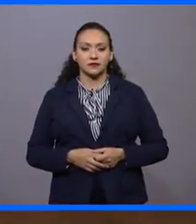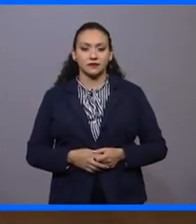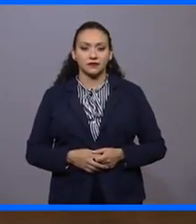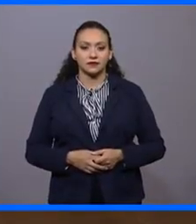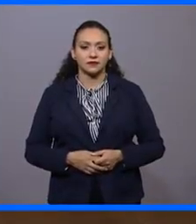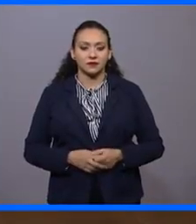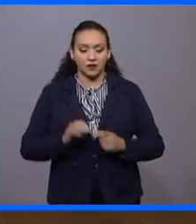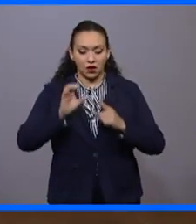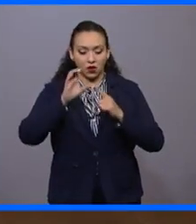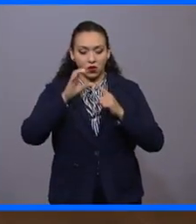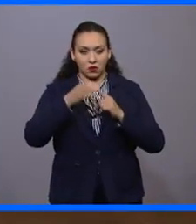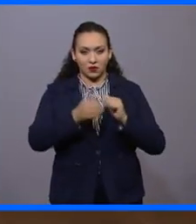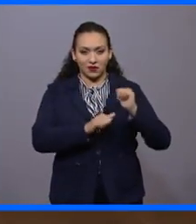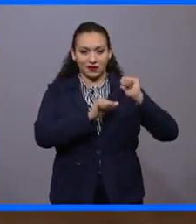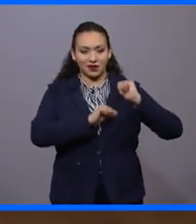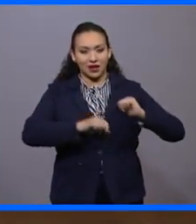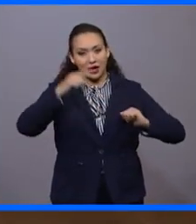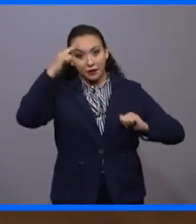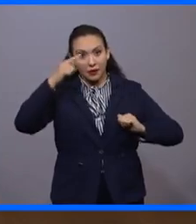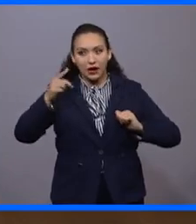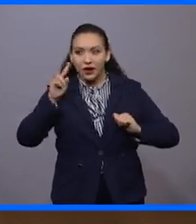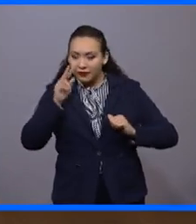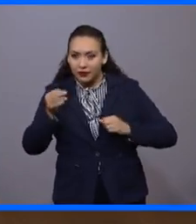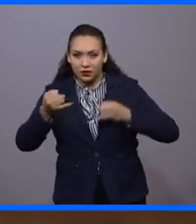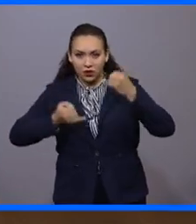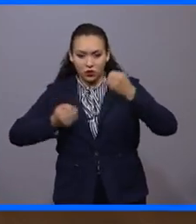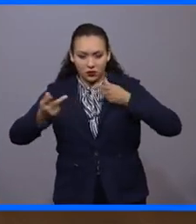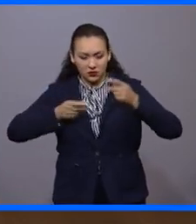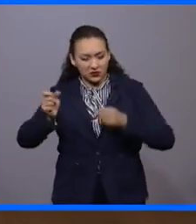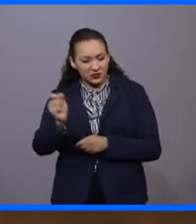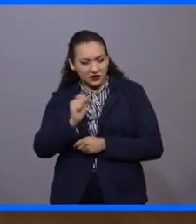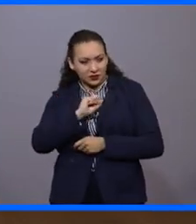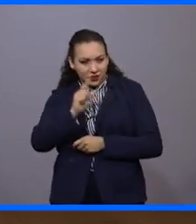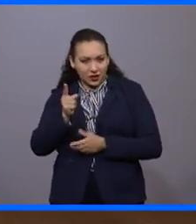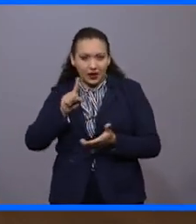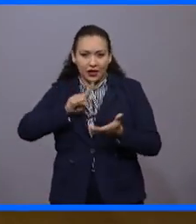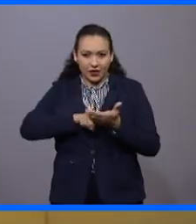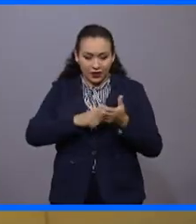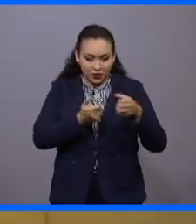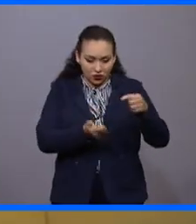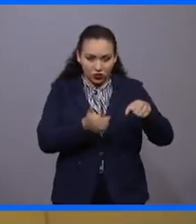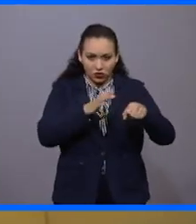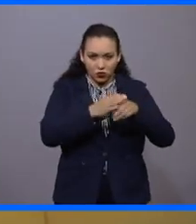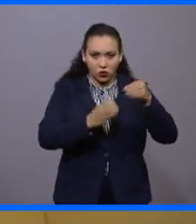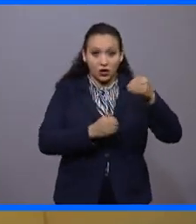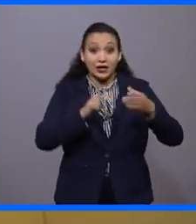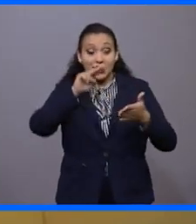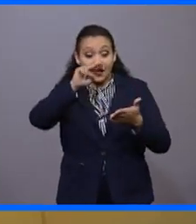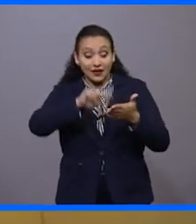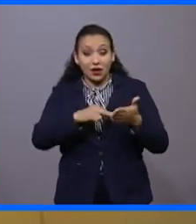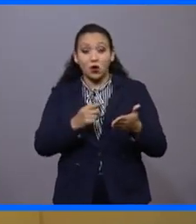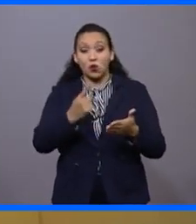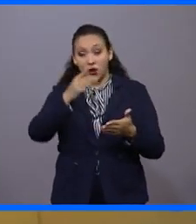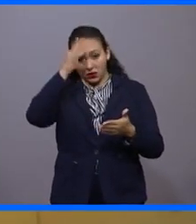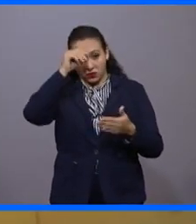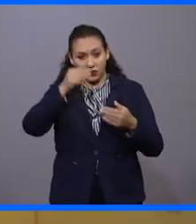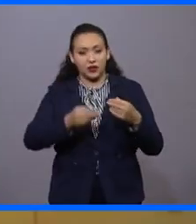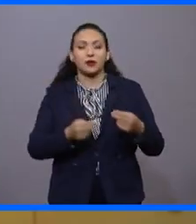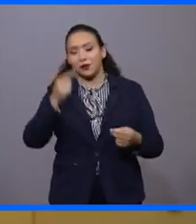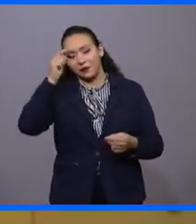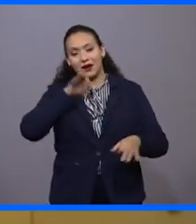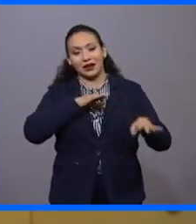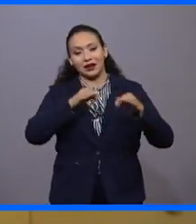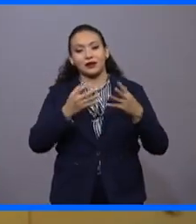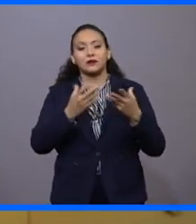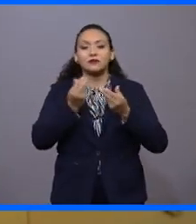La Comisión de Carrera Judicial y Especialización del órgano de Administración Judicial firmó el primer convenio académico de